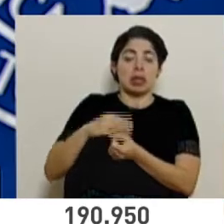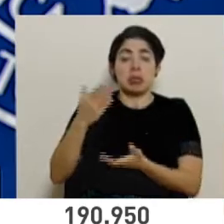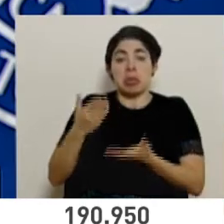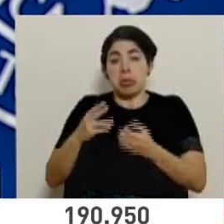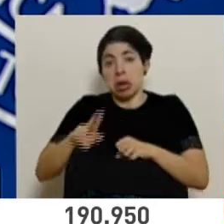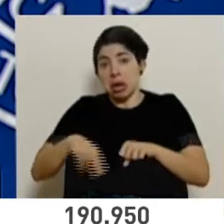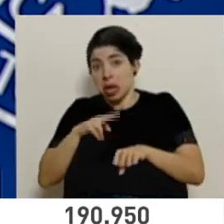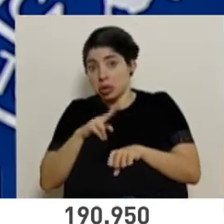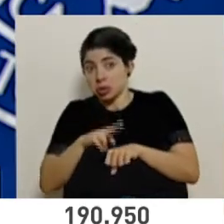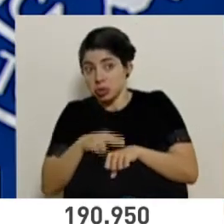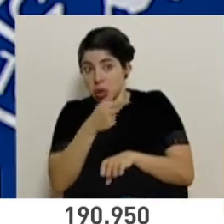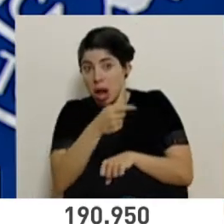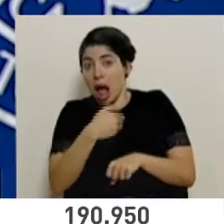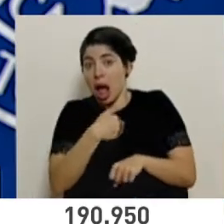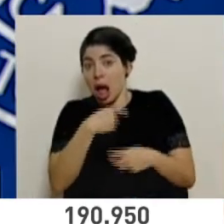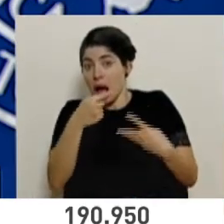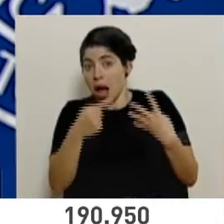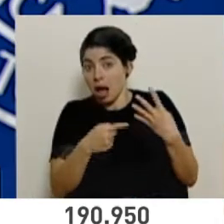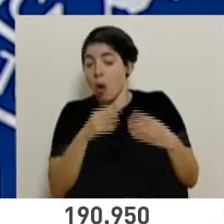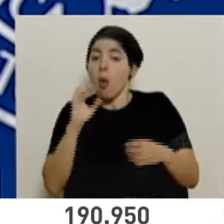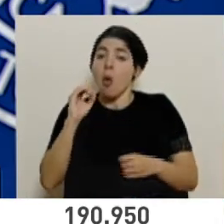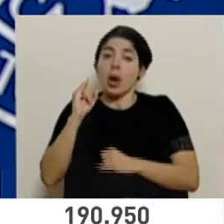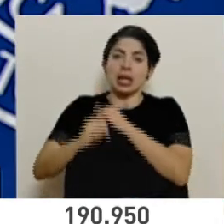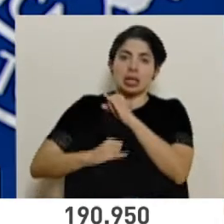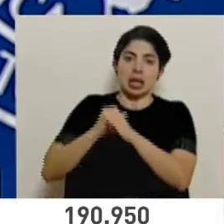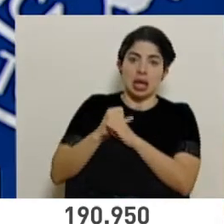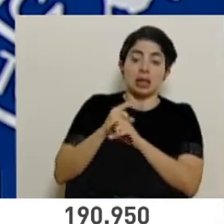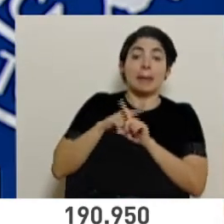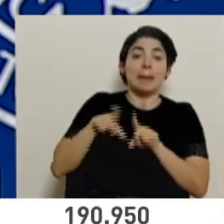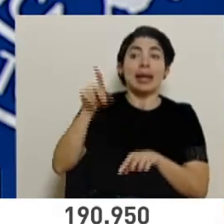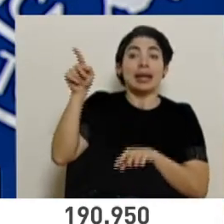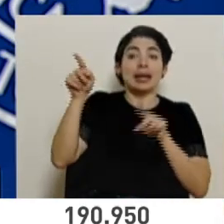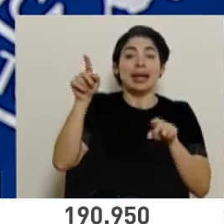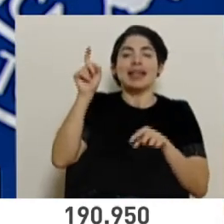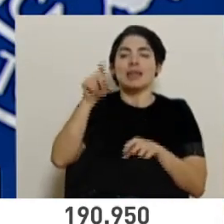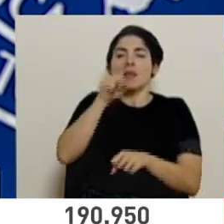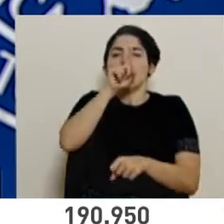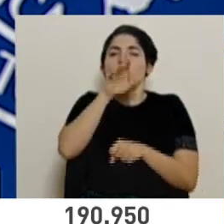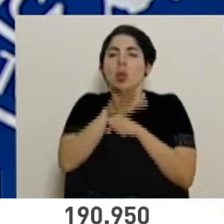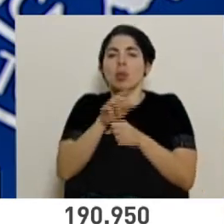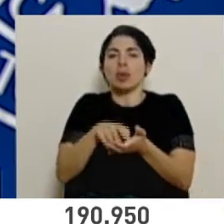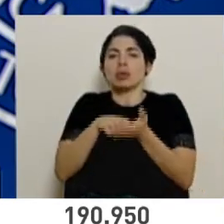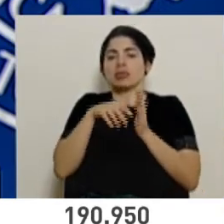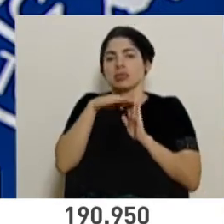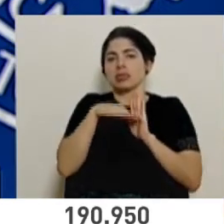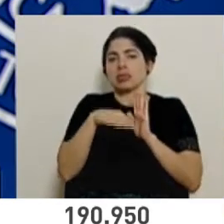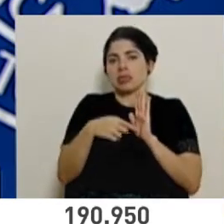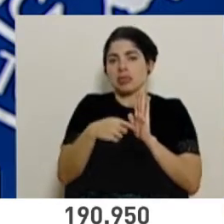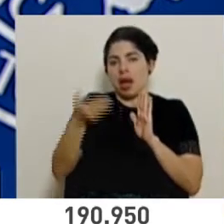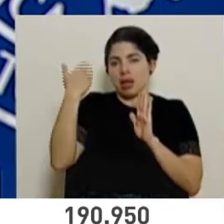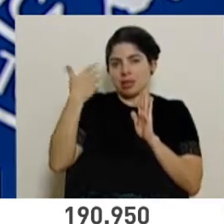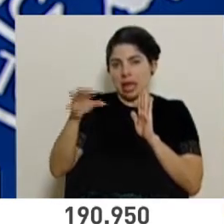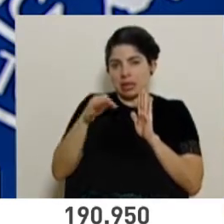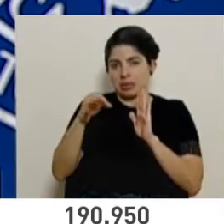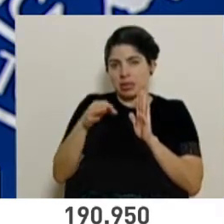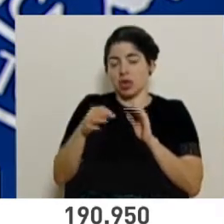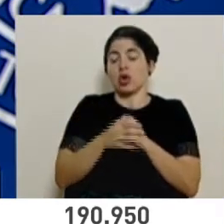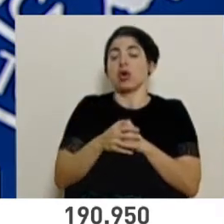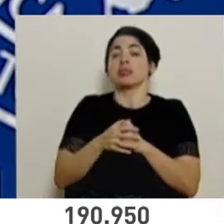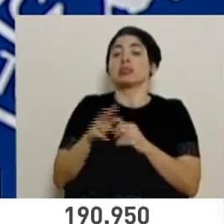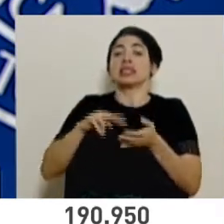seguro nacional de los autorizados o uno internacional que cumpla con las coberturas que hemos explicado en otras oportunidades. Vigencia